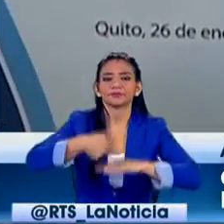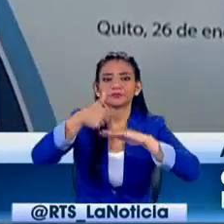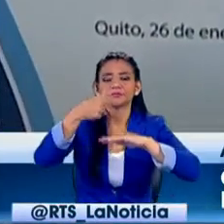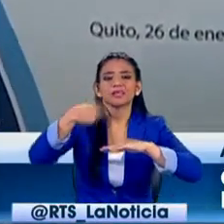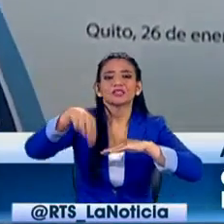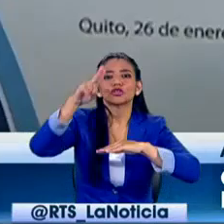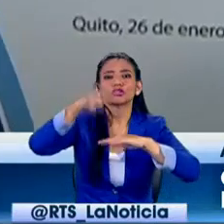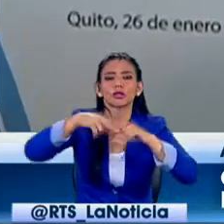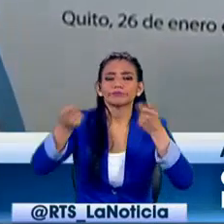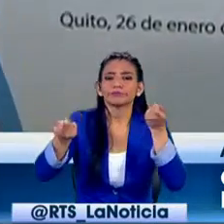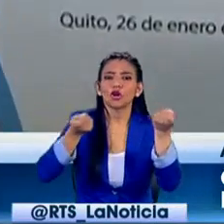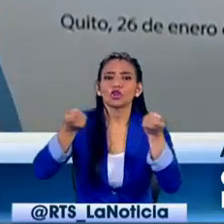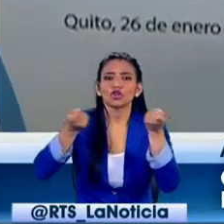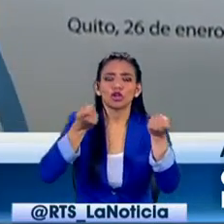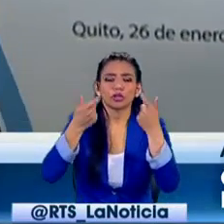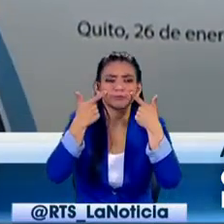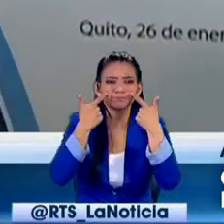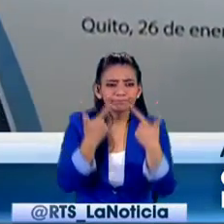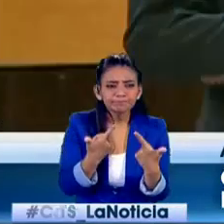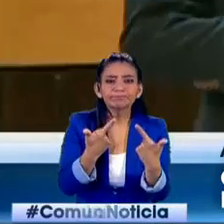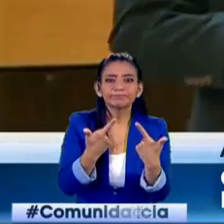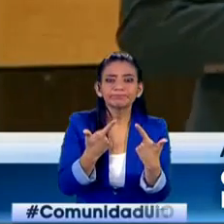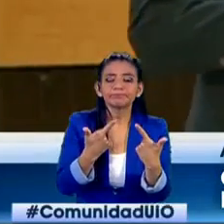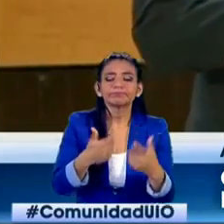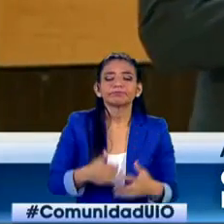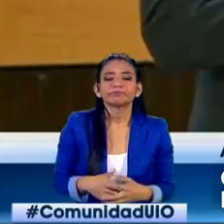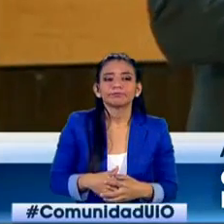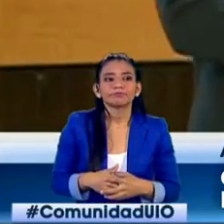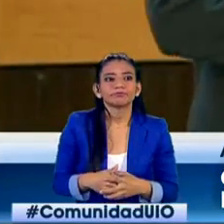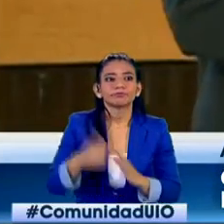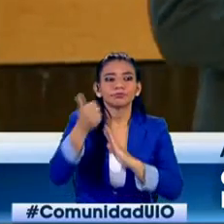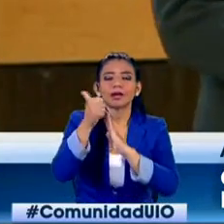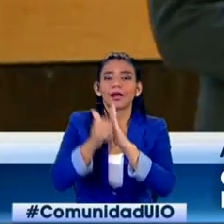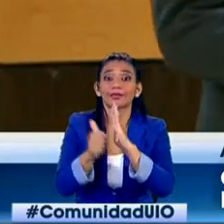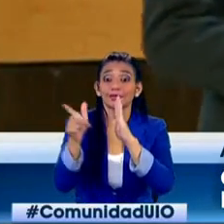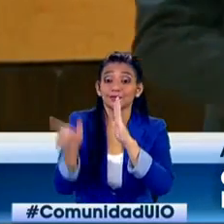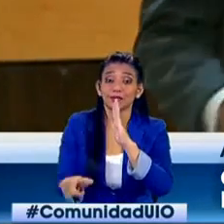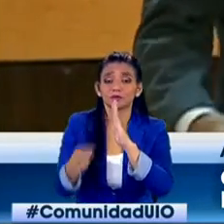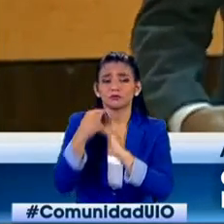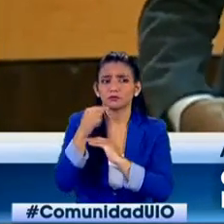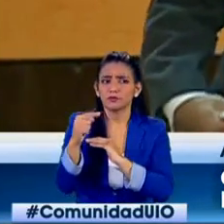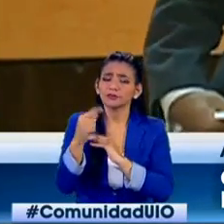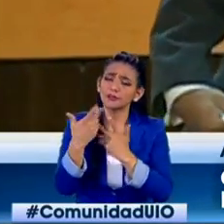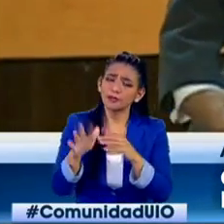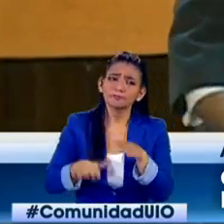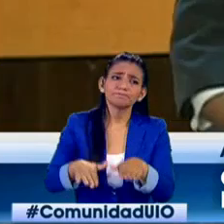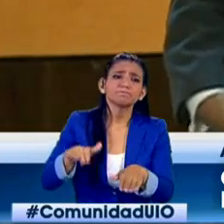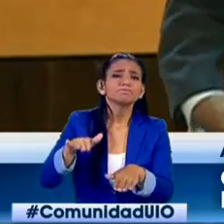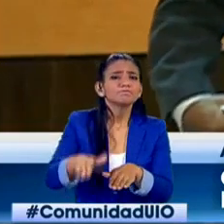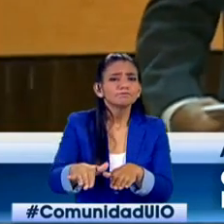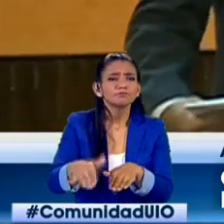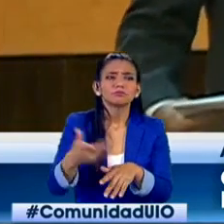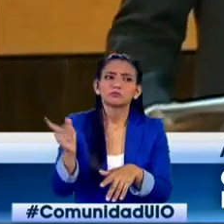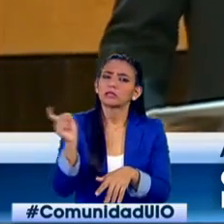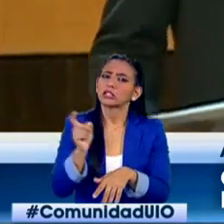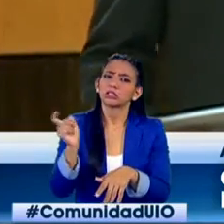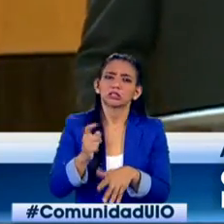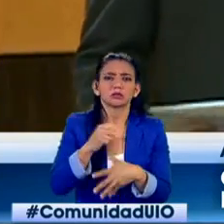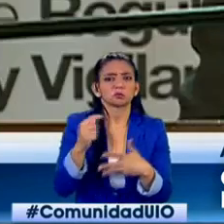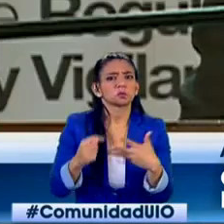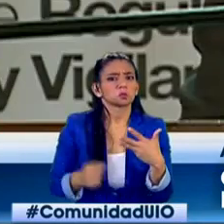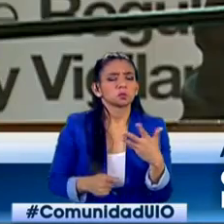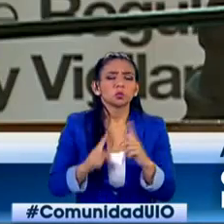de Regulación, Control y Vigilancia Sanitaria. Los artesanos dicen que es un primer paso ya que tienen muchas